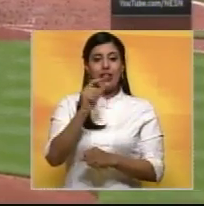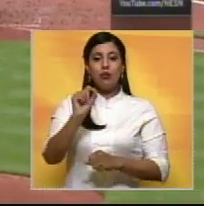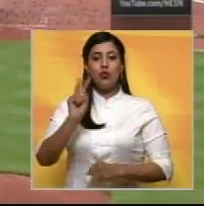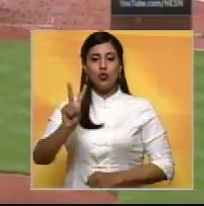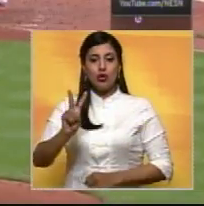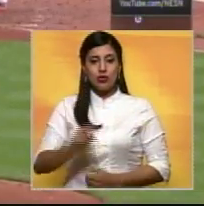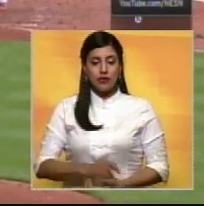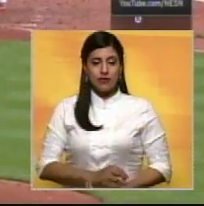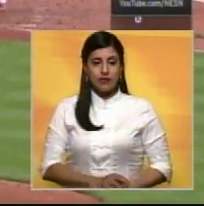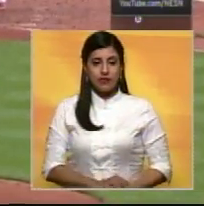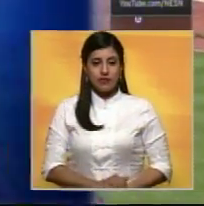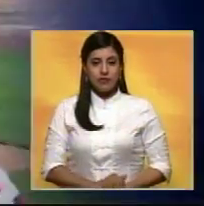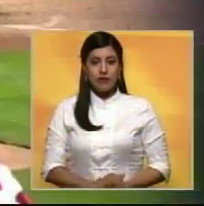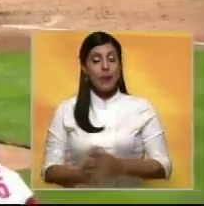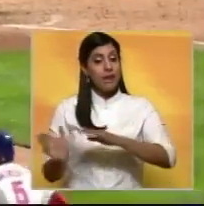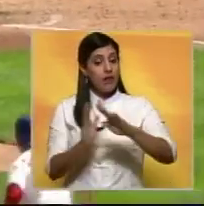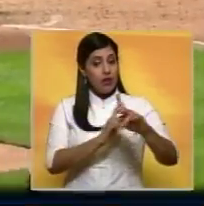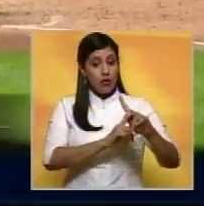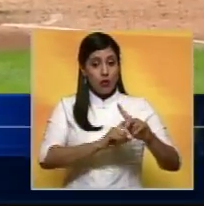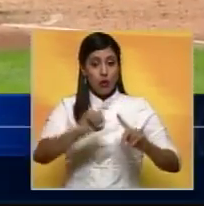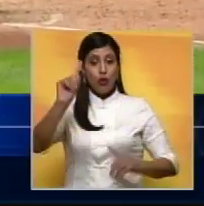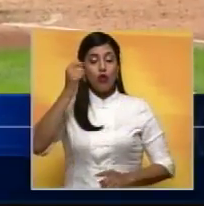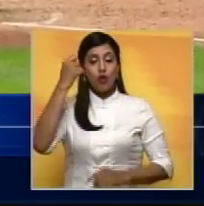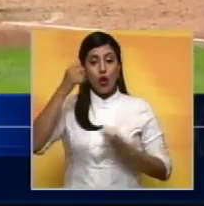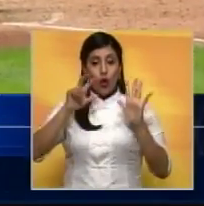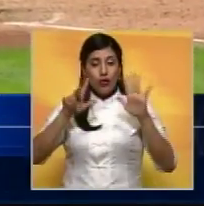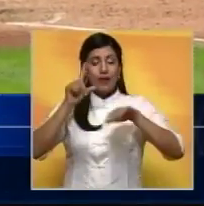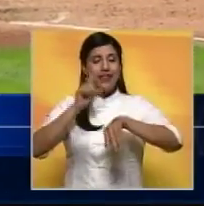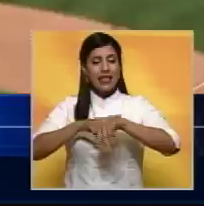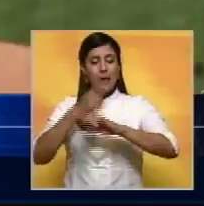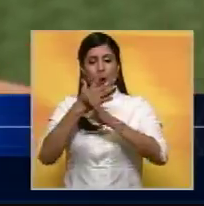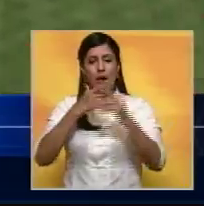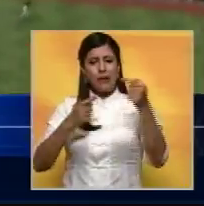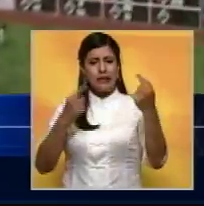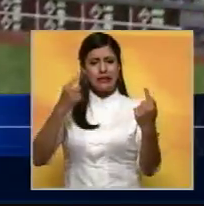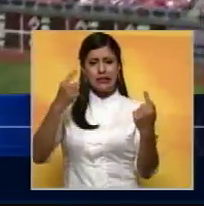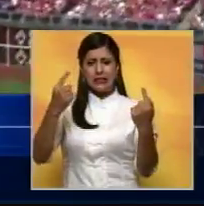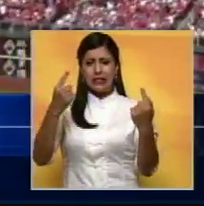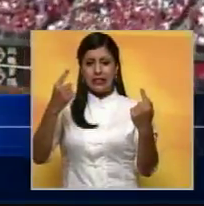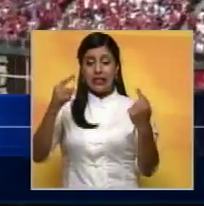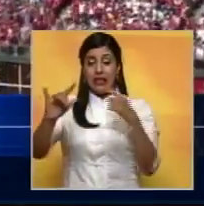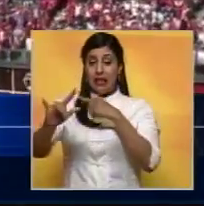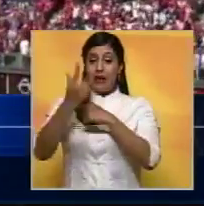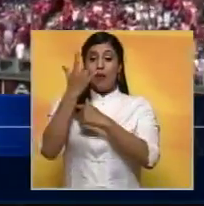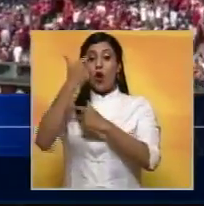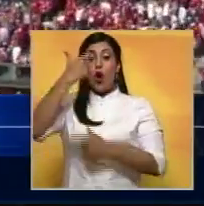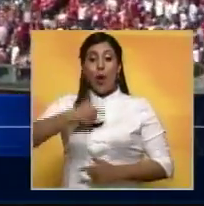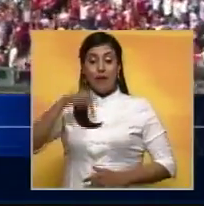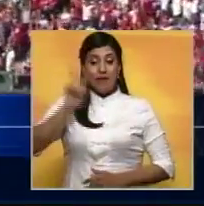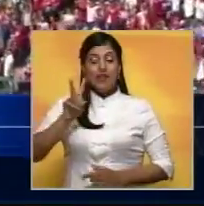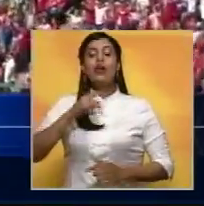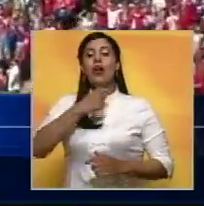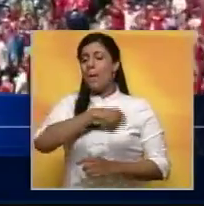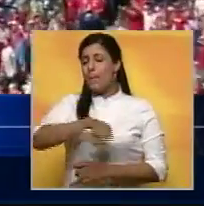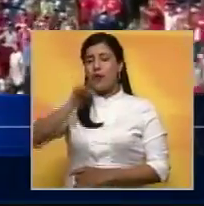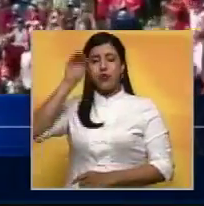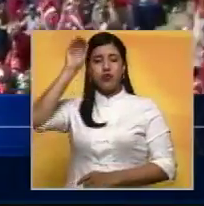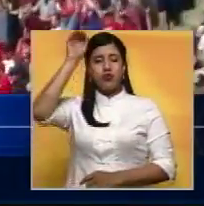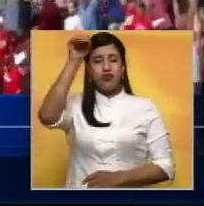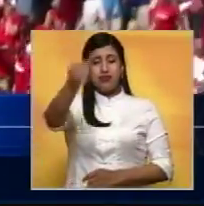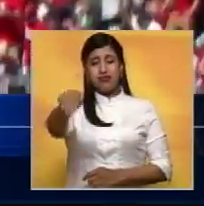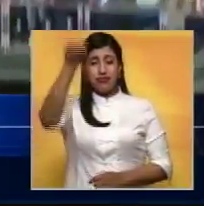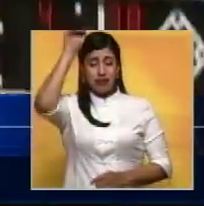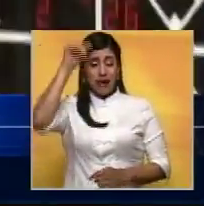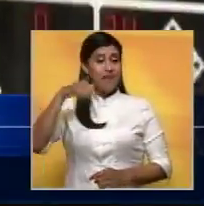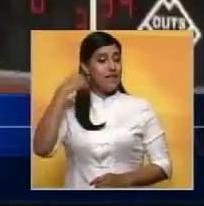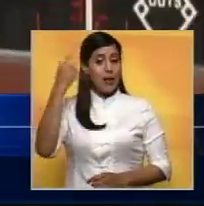3.12. Bravos ante Phillies, octavo inning, juego igualado a 1 carrera y César Hernández que coloca al frente a los Cuáqueros